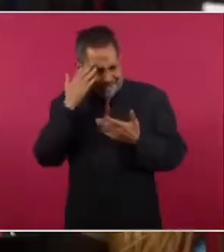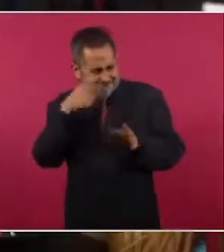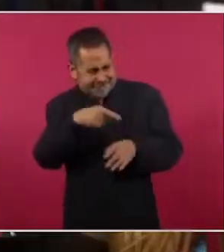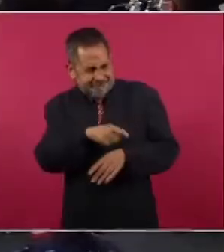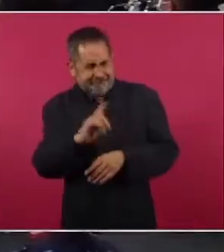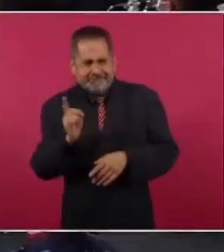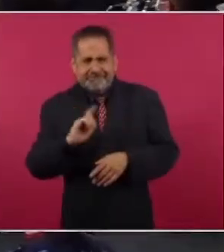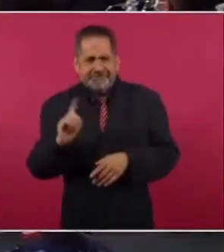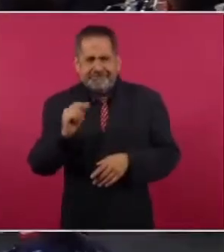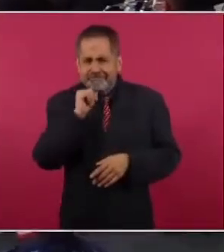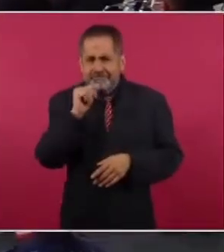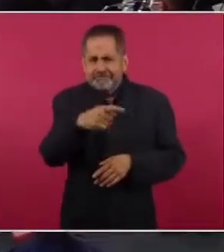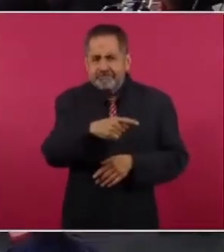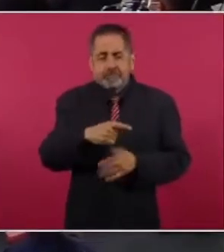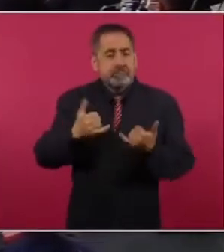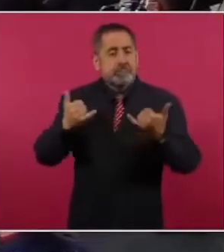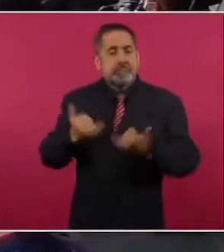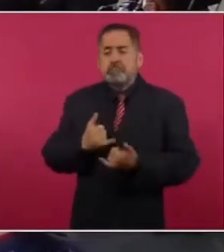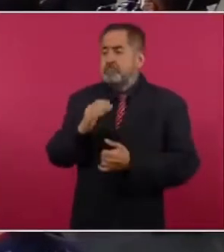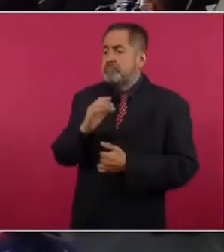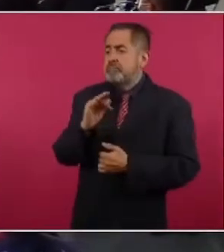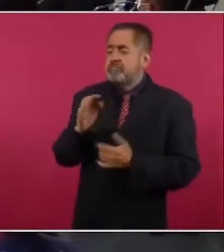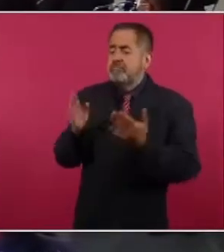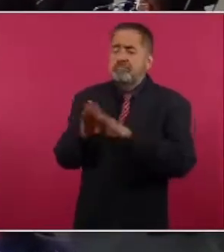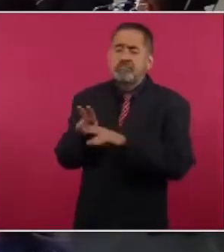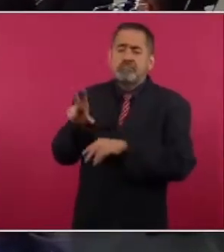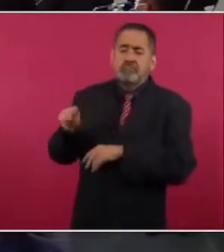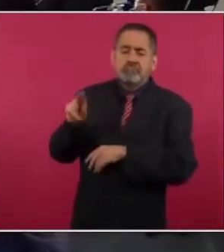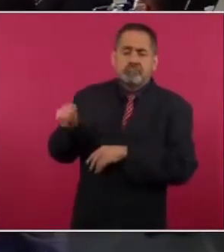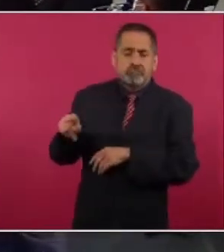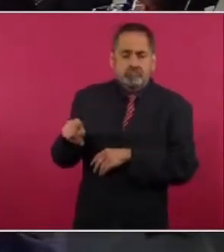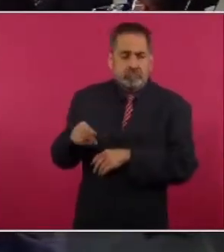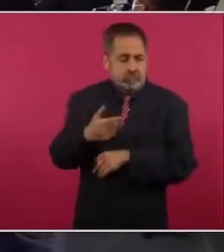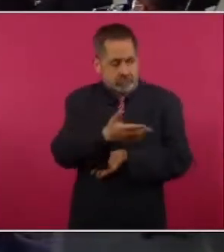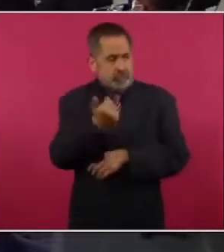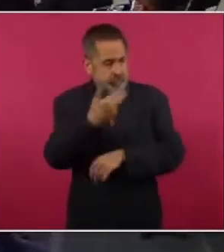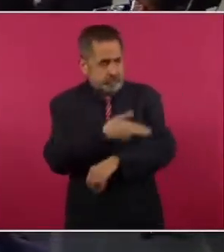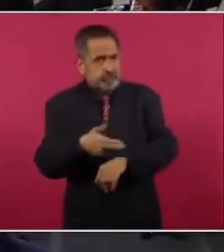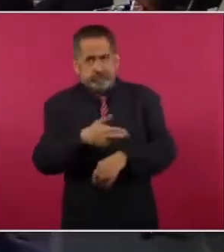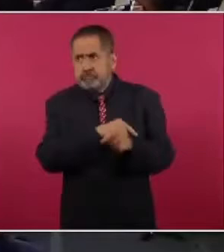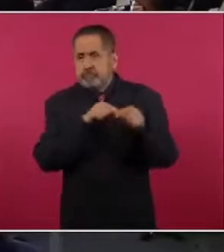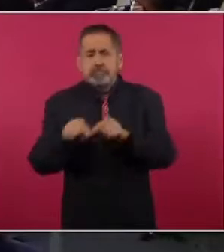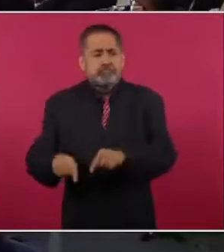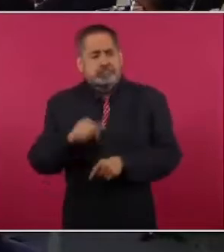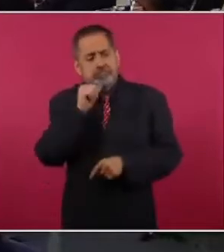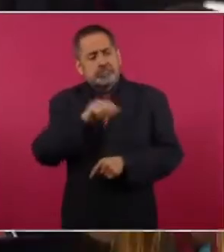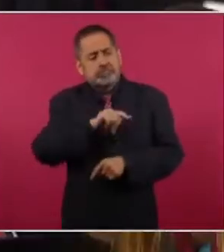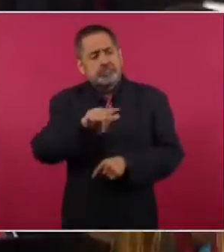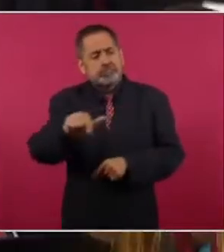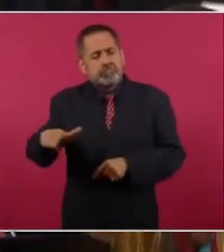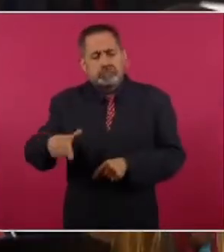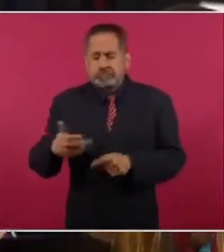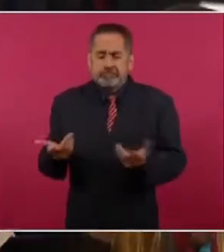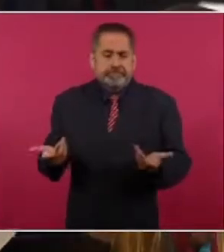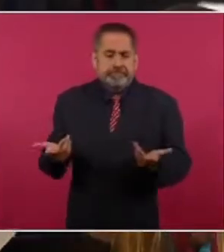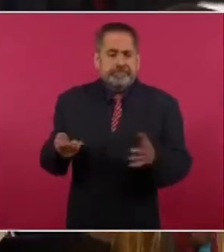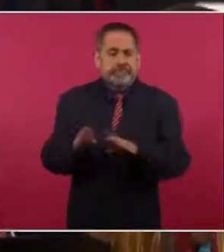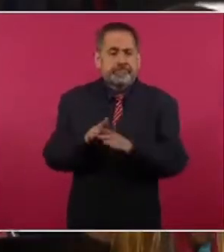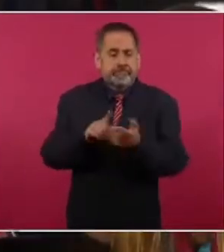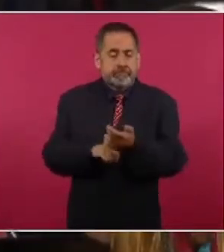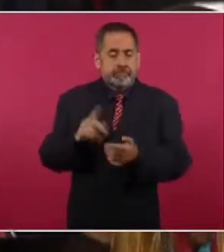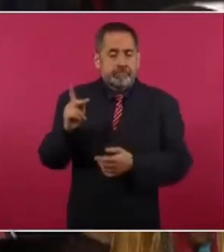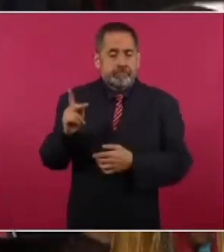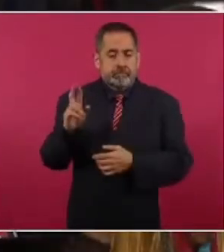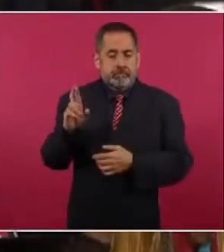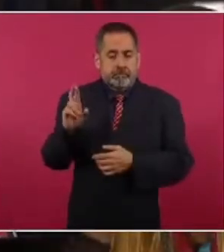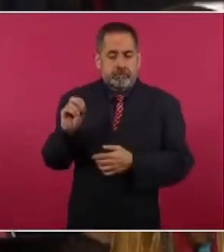deudas ante la cerrazón de la CFE por negarse a regularizar los servicios. Por cierto, en este caso la Profeco se ha